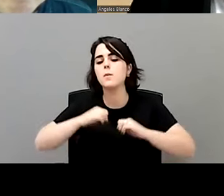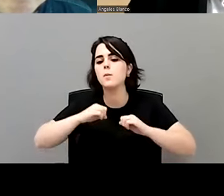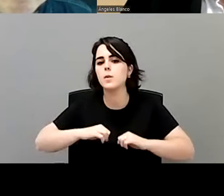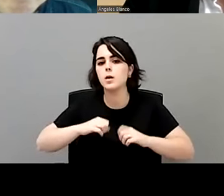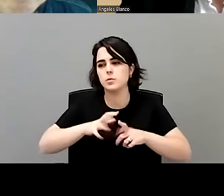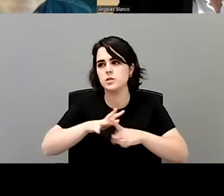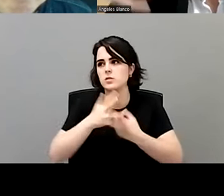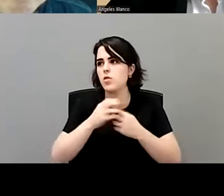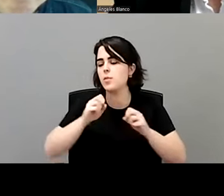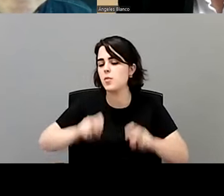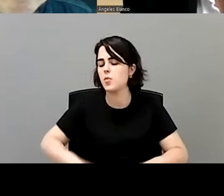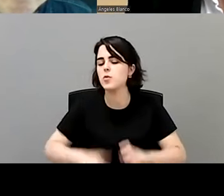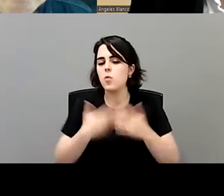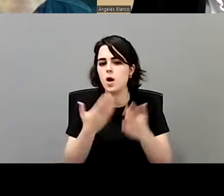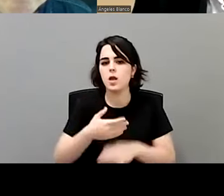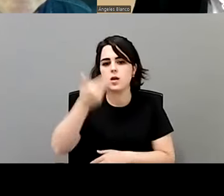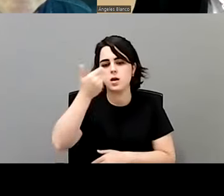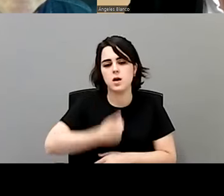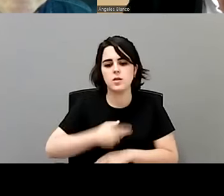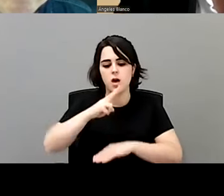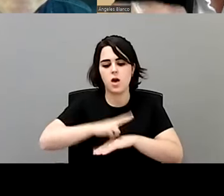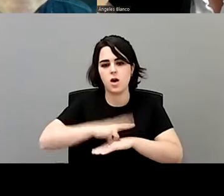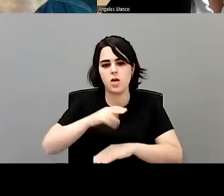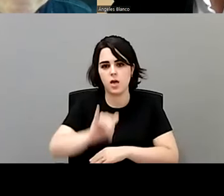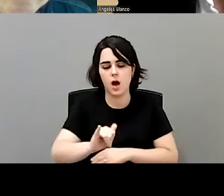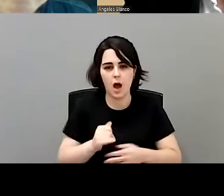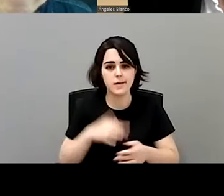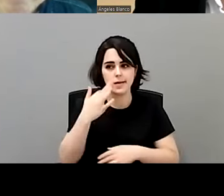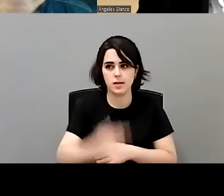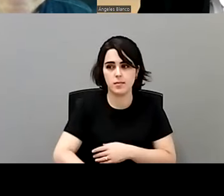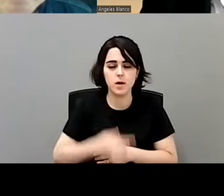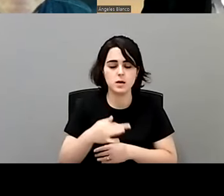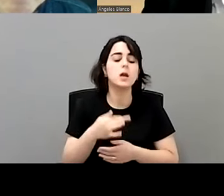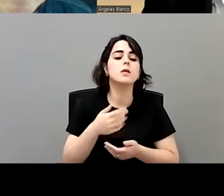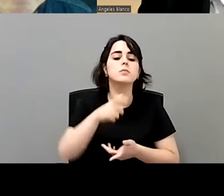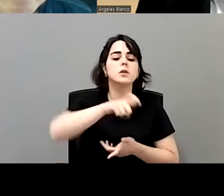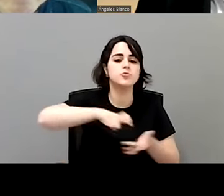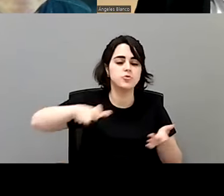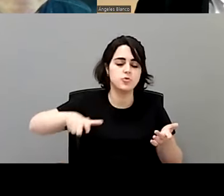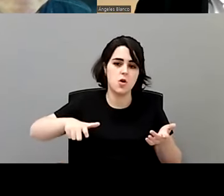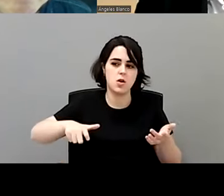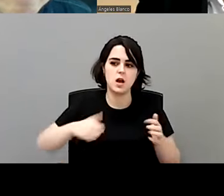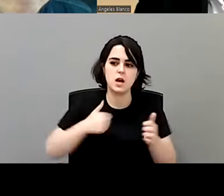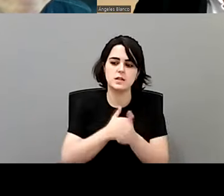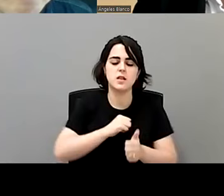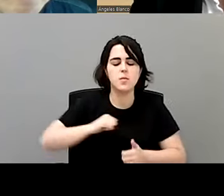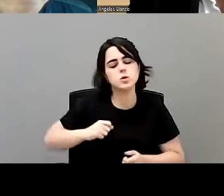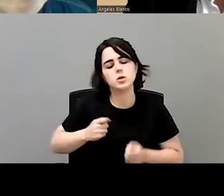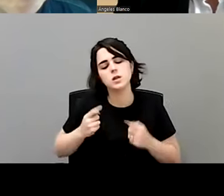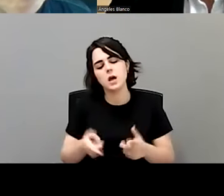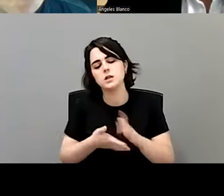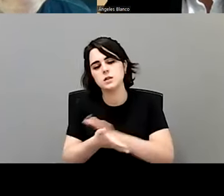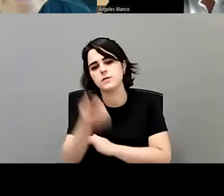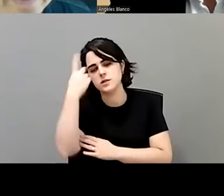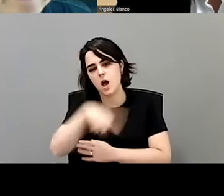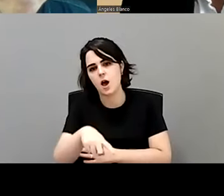exponiendo, mi hijo tiene crisis epilépticas. Entonces la persona que le preste la asistencia personal va a tener que